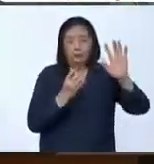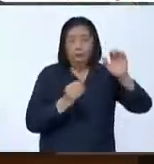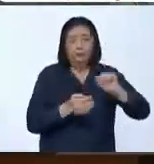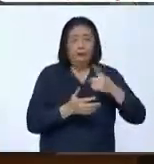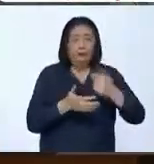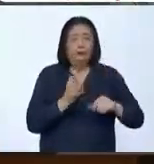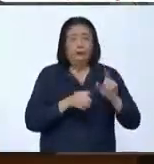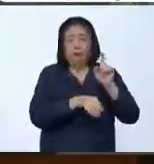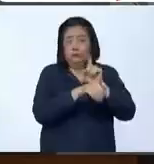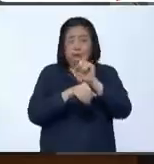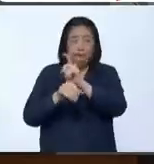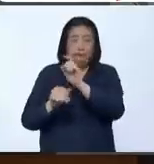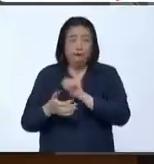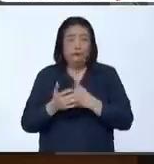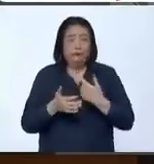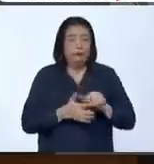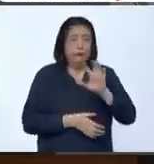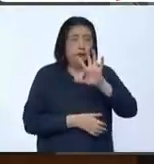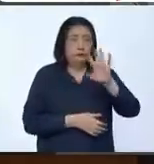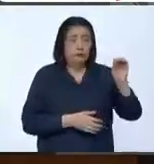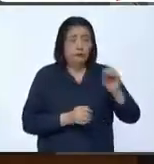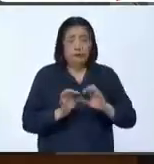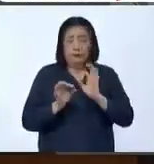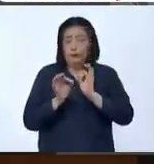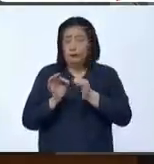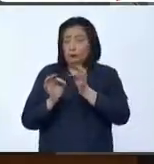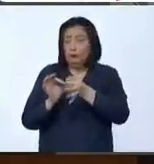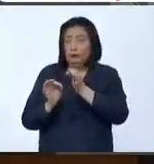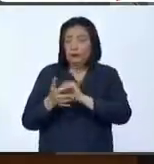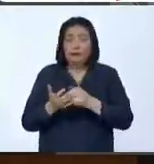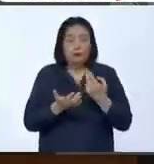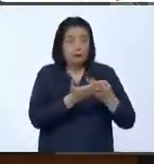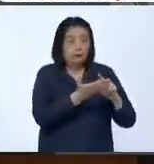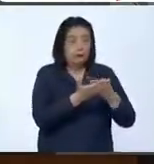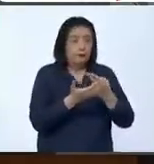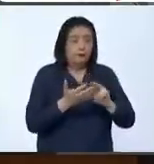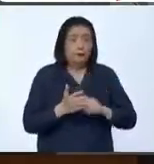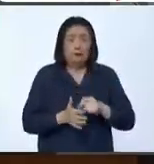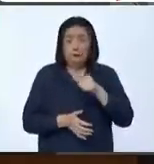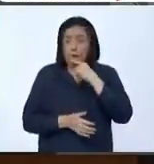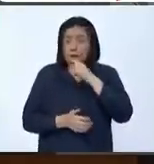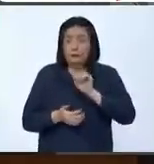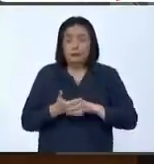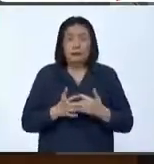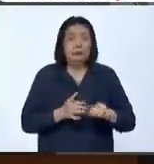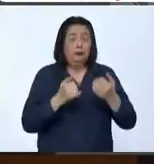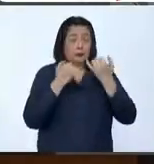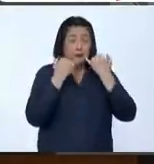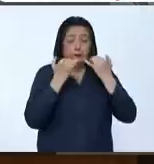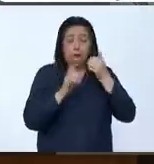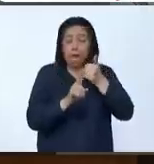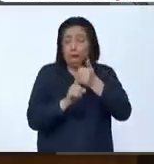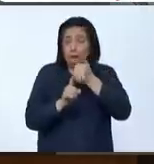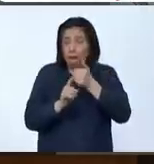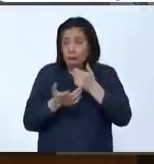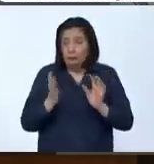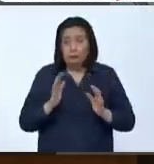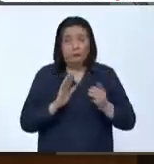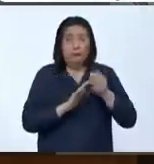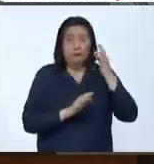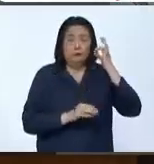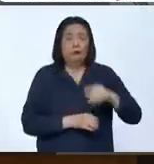de formación de 50 intérpretes y traductoras femeninas de las lenguas originarias